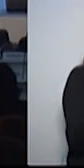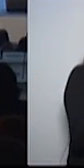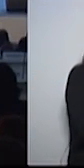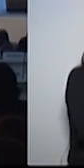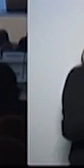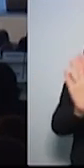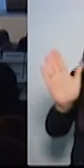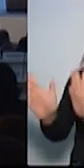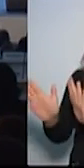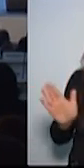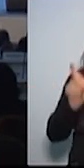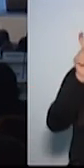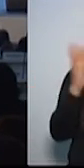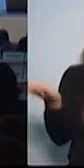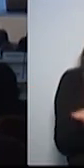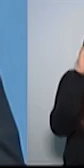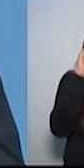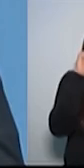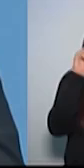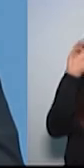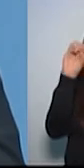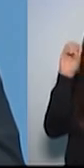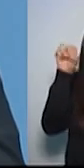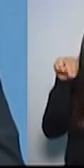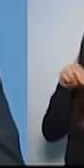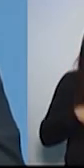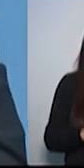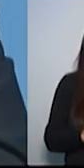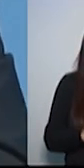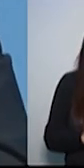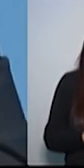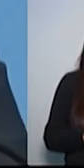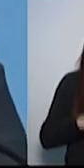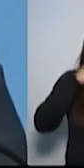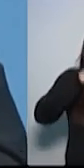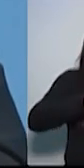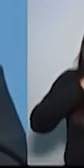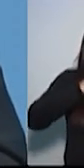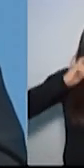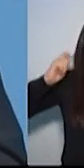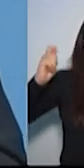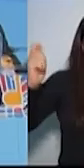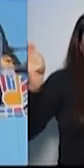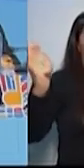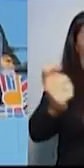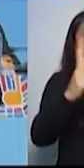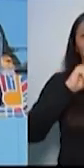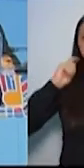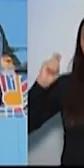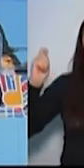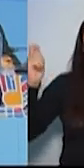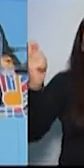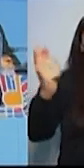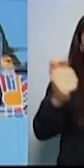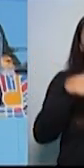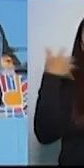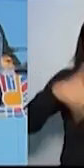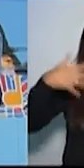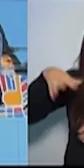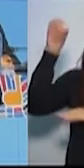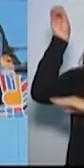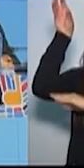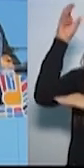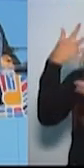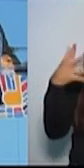conferencia en un periodo de 10 años. Cada vez el mundo cambia con mayor rapidez. Se iniciaron estas conferencias con un intervalo de